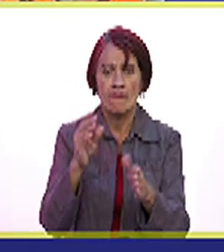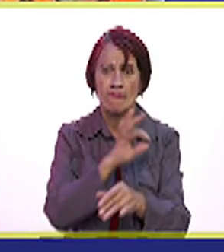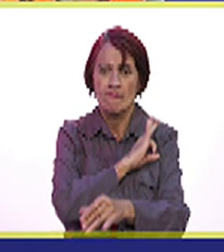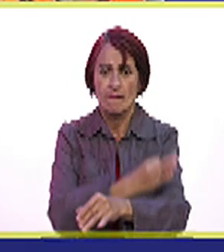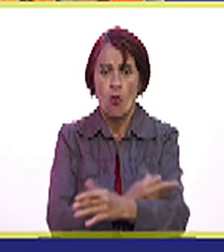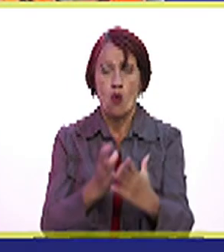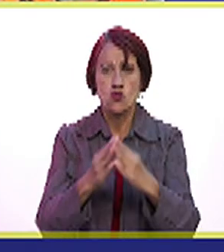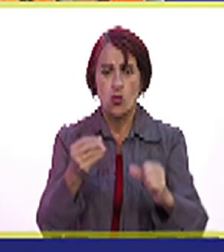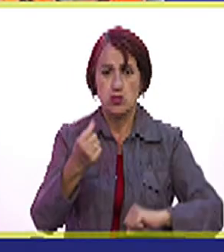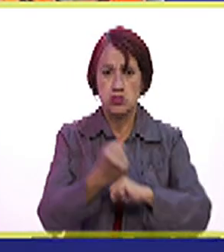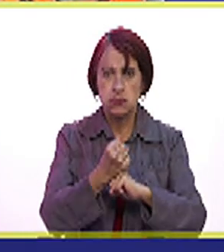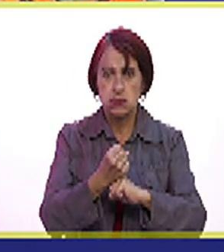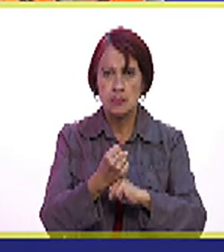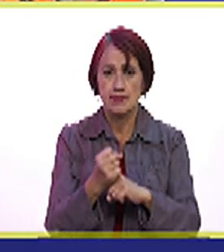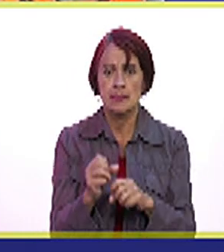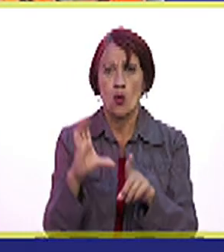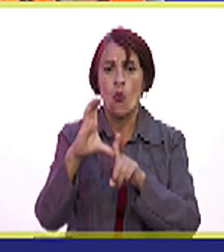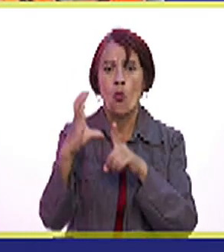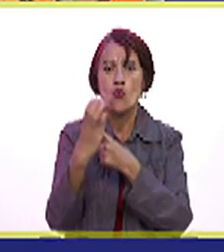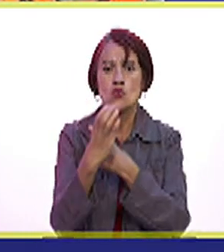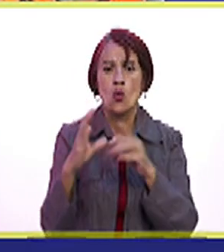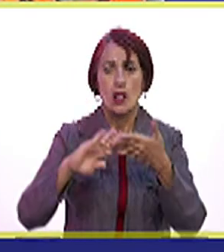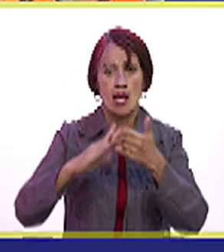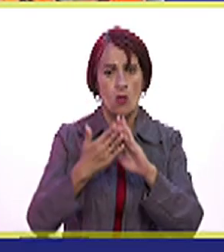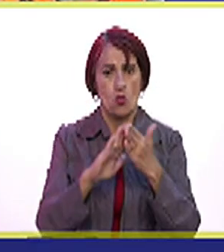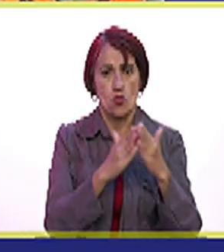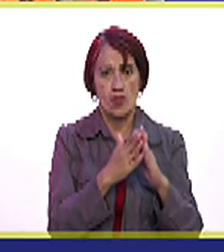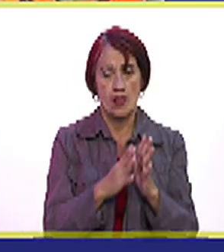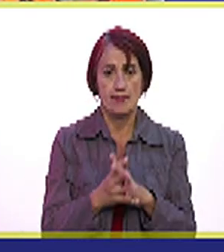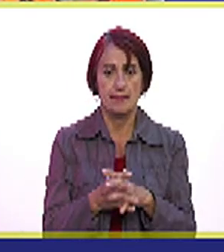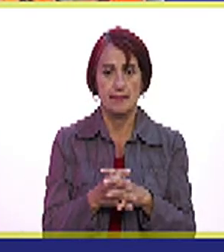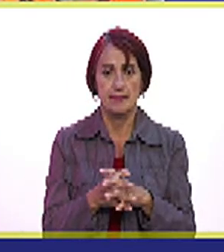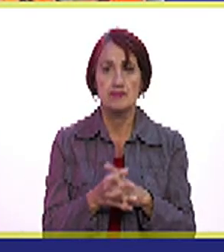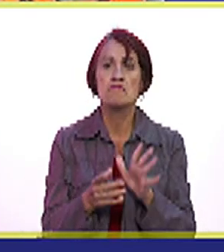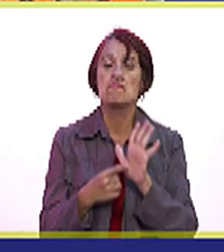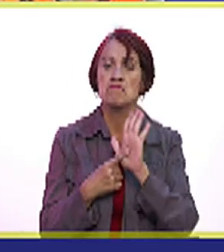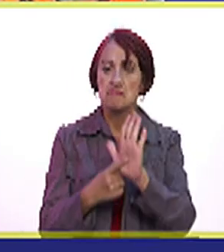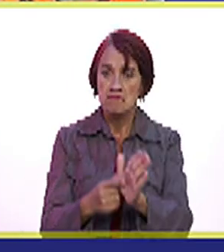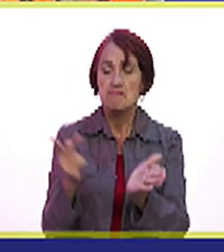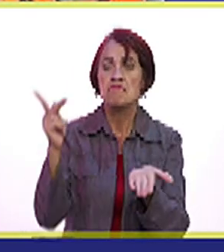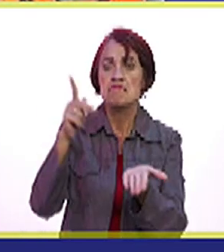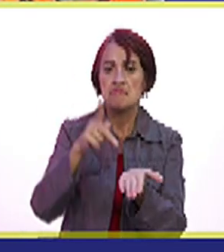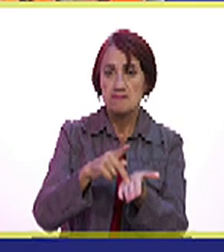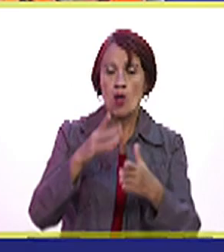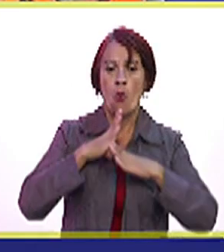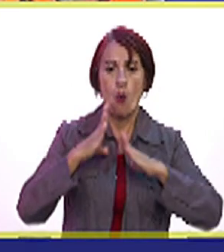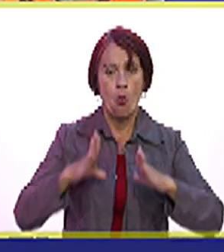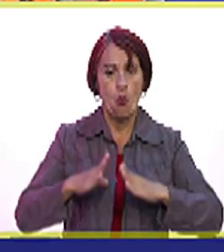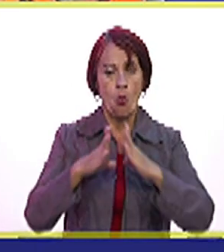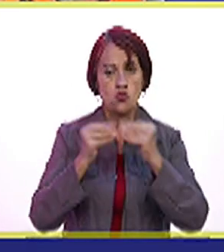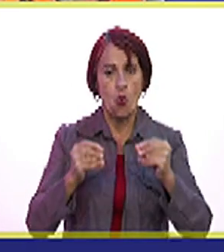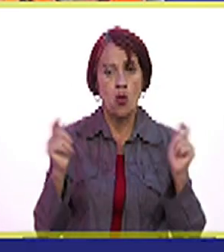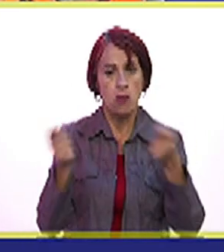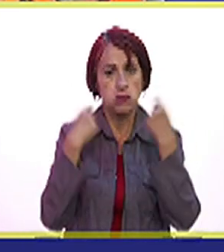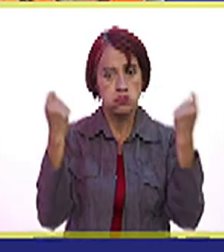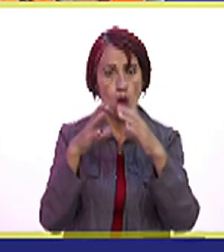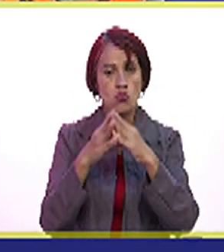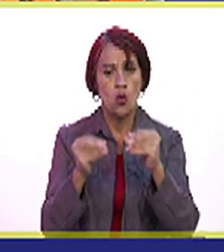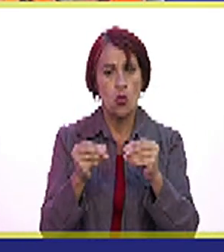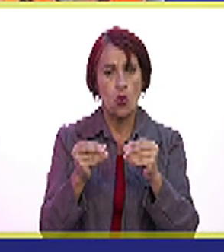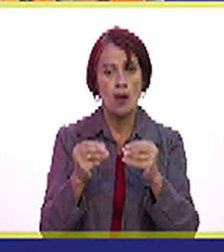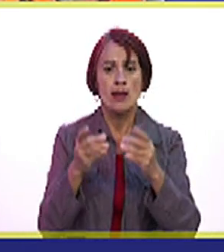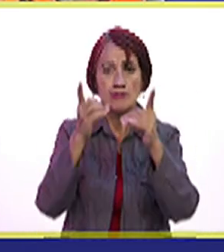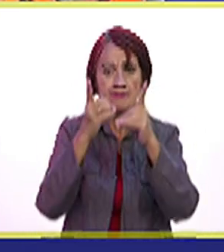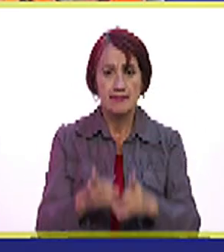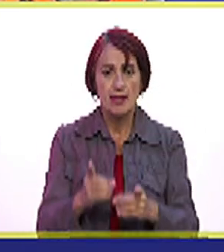de una cultura preventiva en las comunidades, garantizando la participación del Poder Popular en el ejercicio de valores para